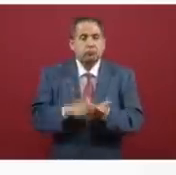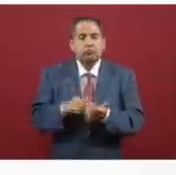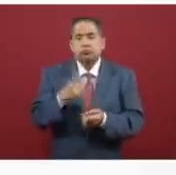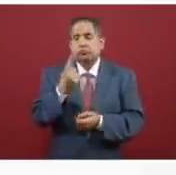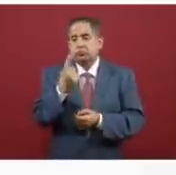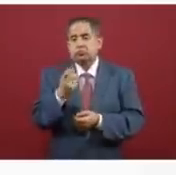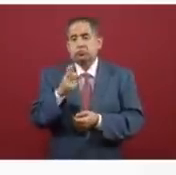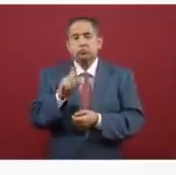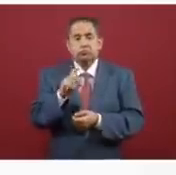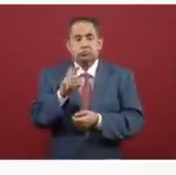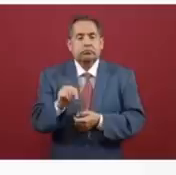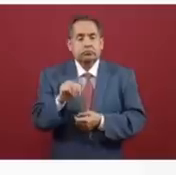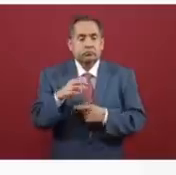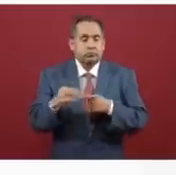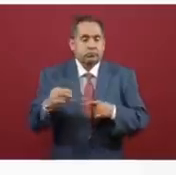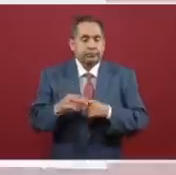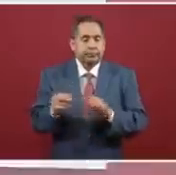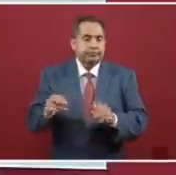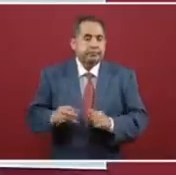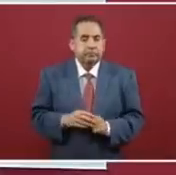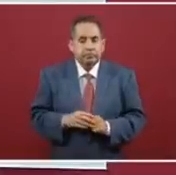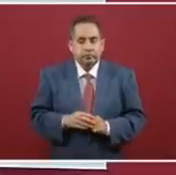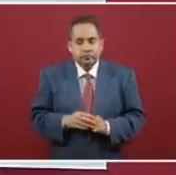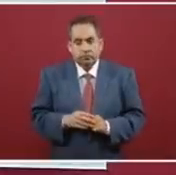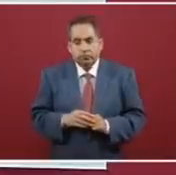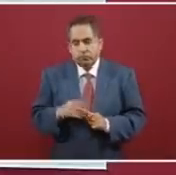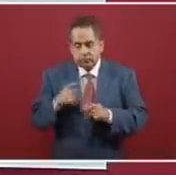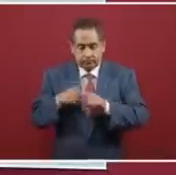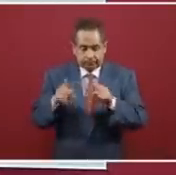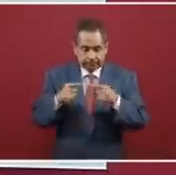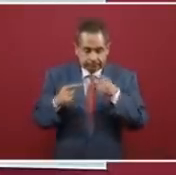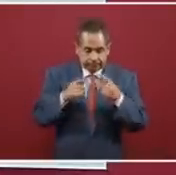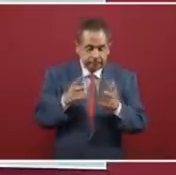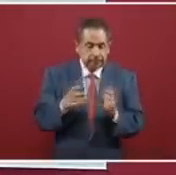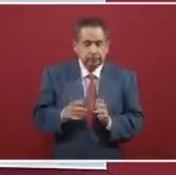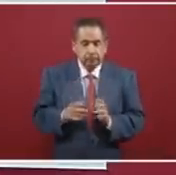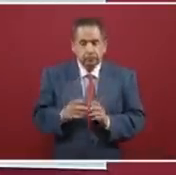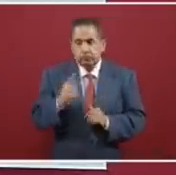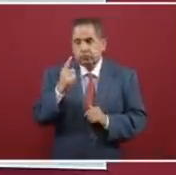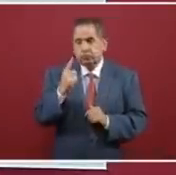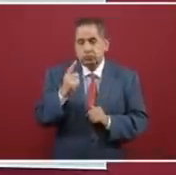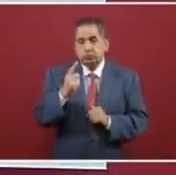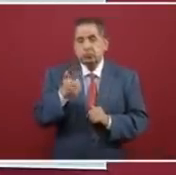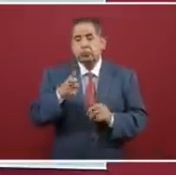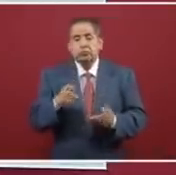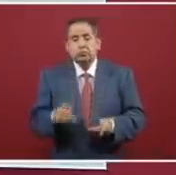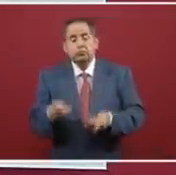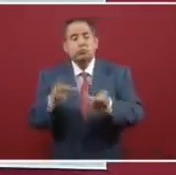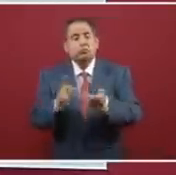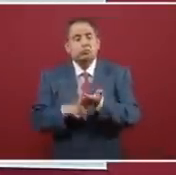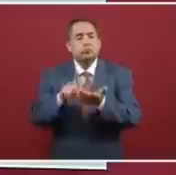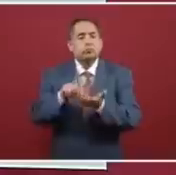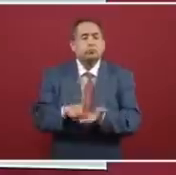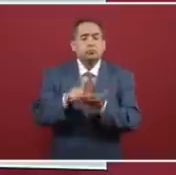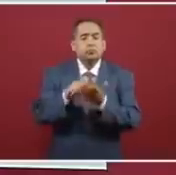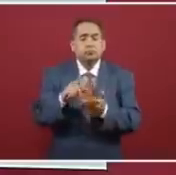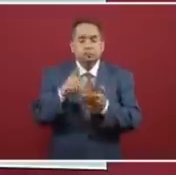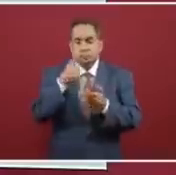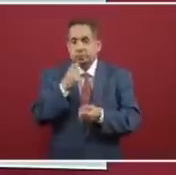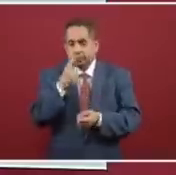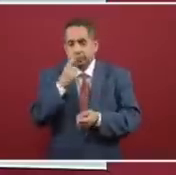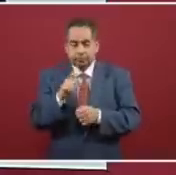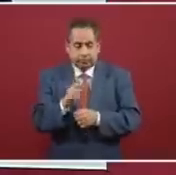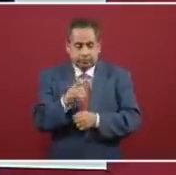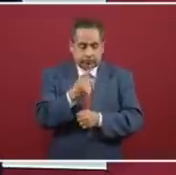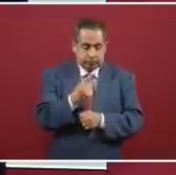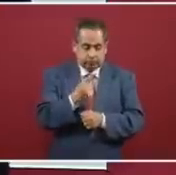peso 39 centavos de diferencial con un precio al público por litro de premium de